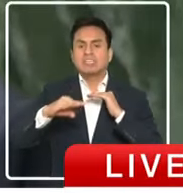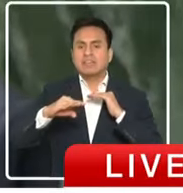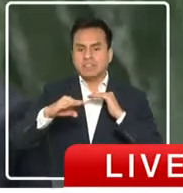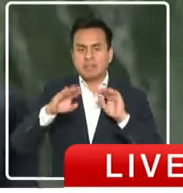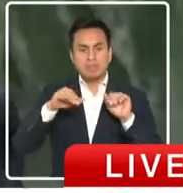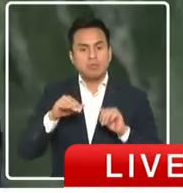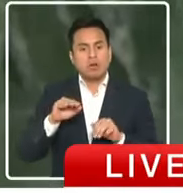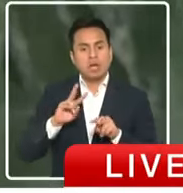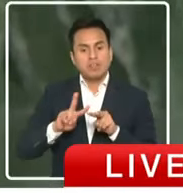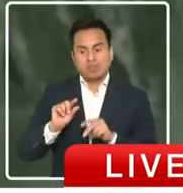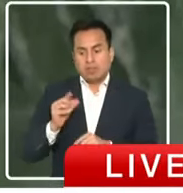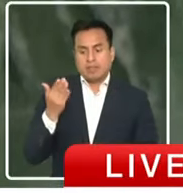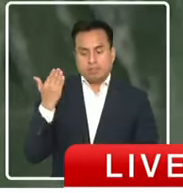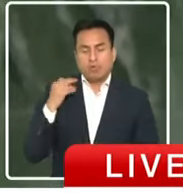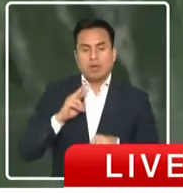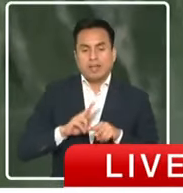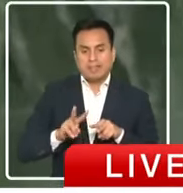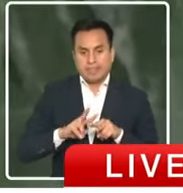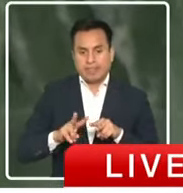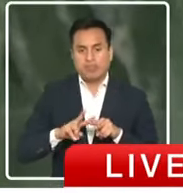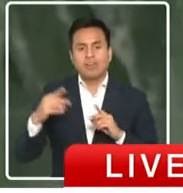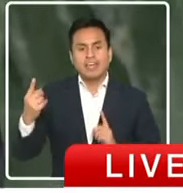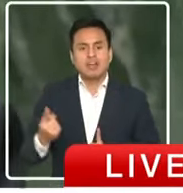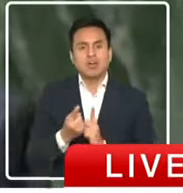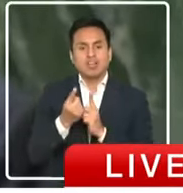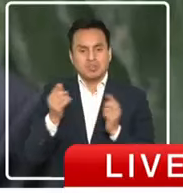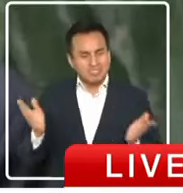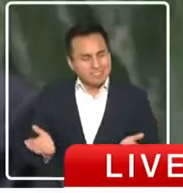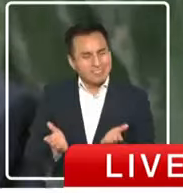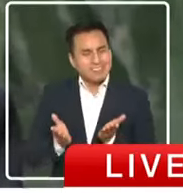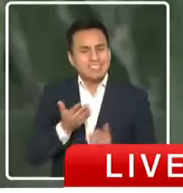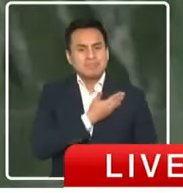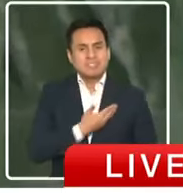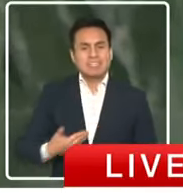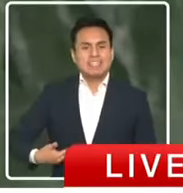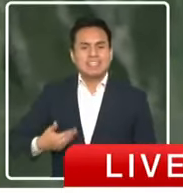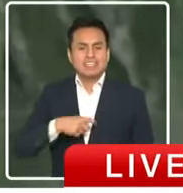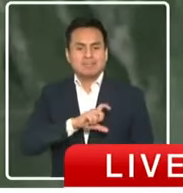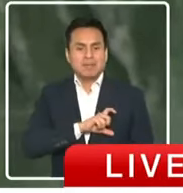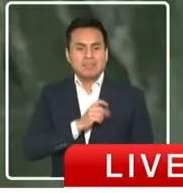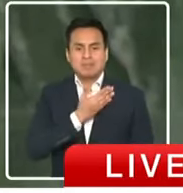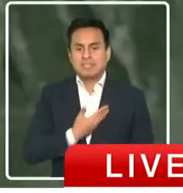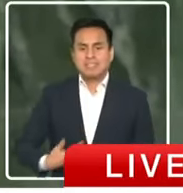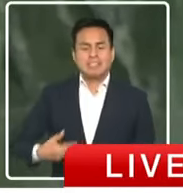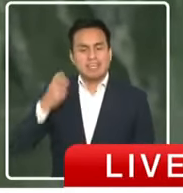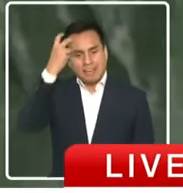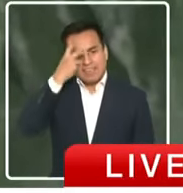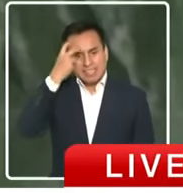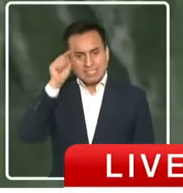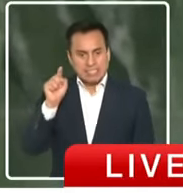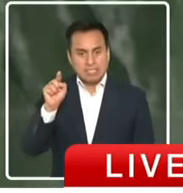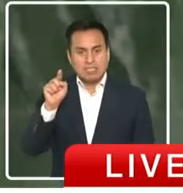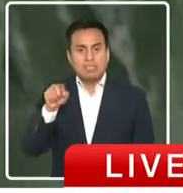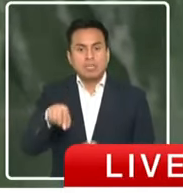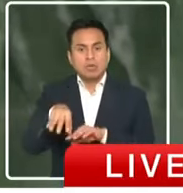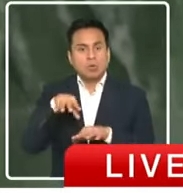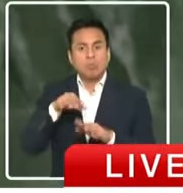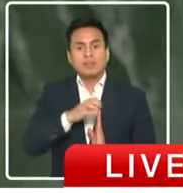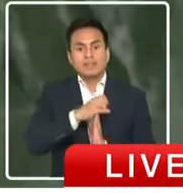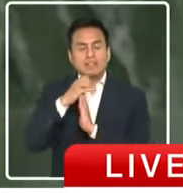lo estábamos haciendo recién en el encuentro promovido por el presidente de España y el presidente de Brasil en la cumbre de